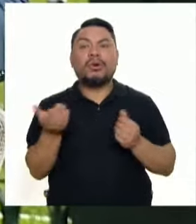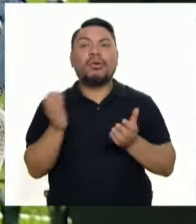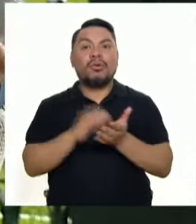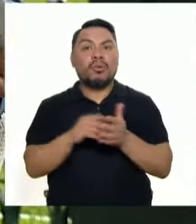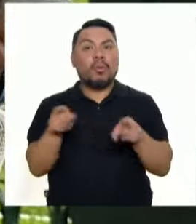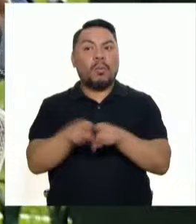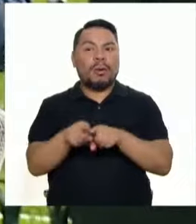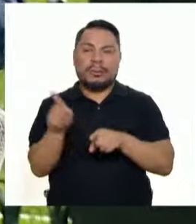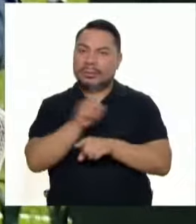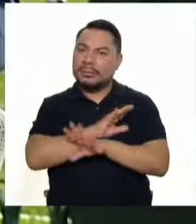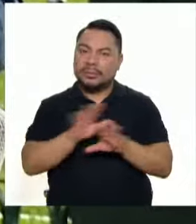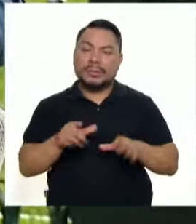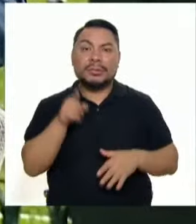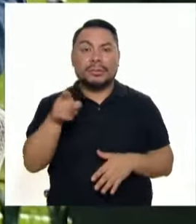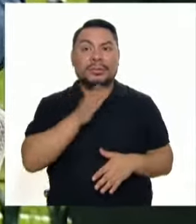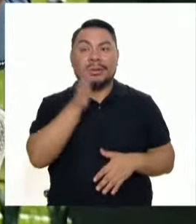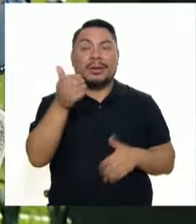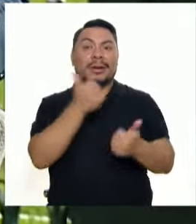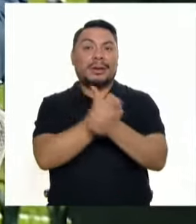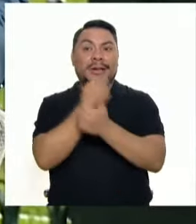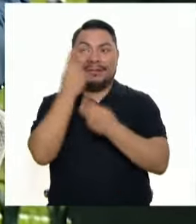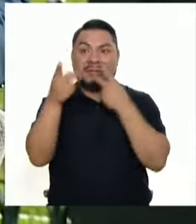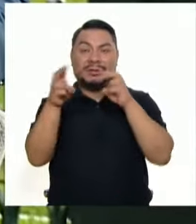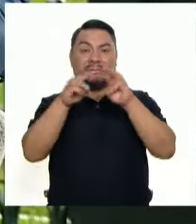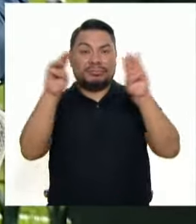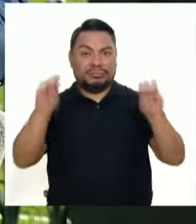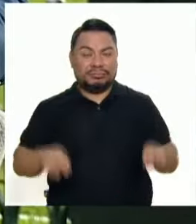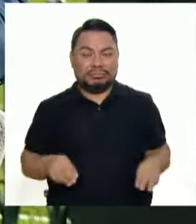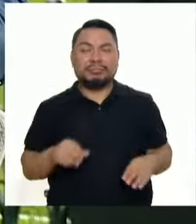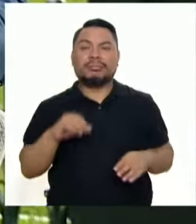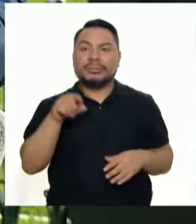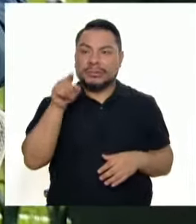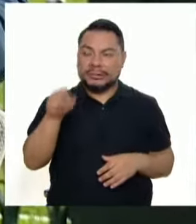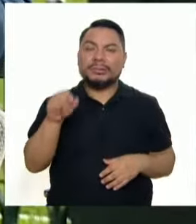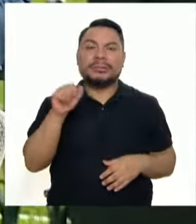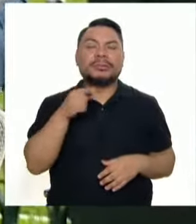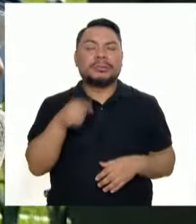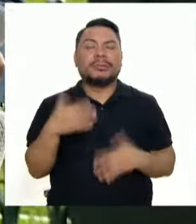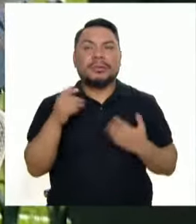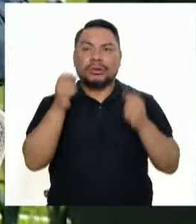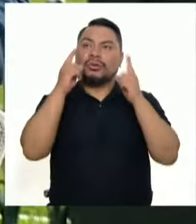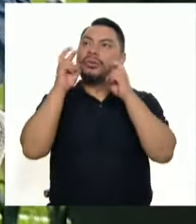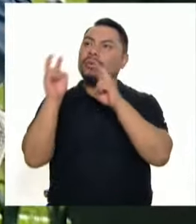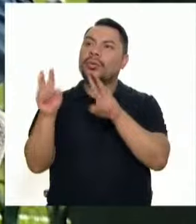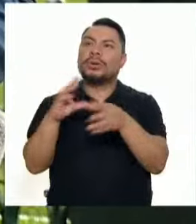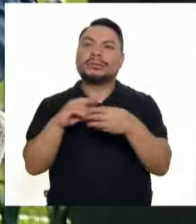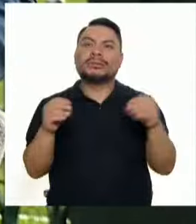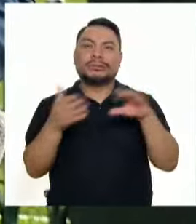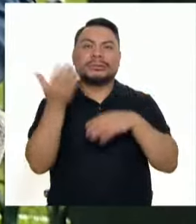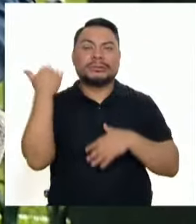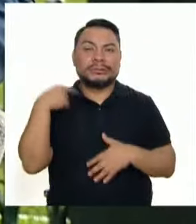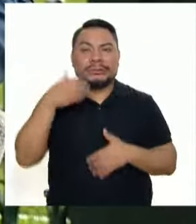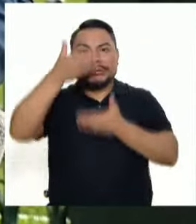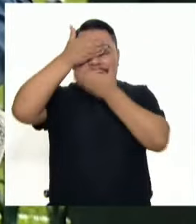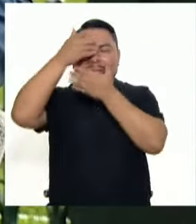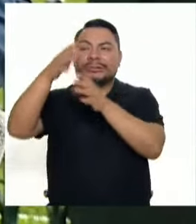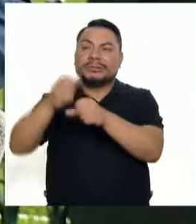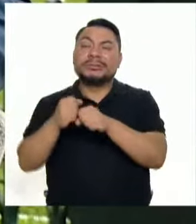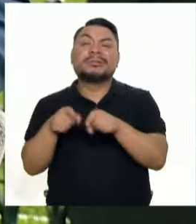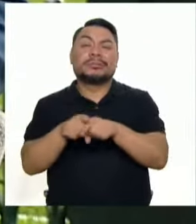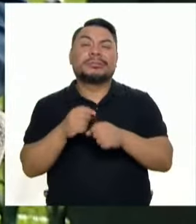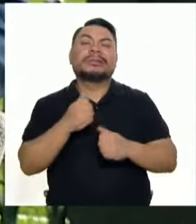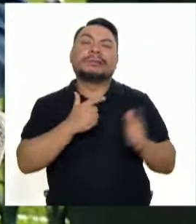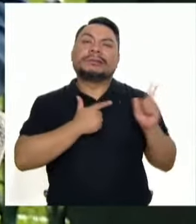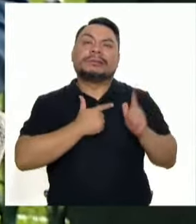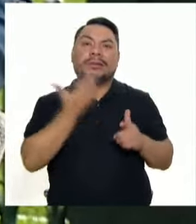a repetir. Si usted llega a Ayacucho, visite este museo que sin duda va a quedar impactado y por supuesto va a conocer parte de